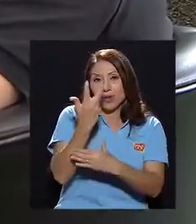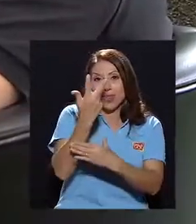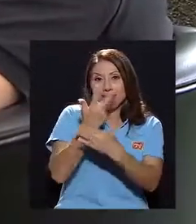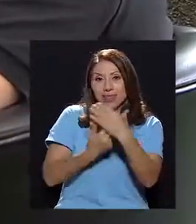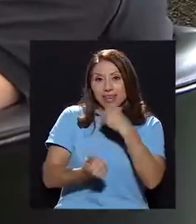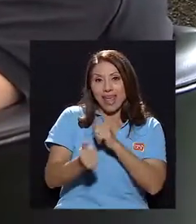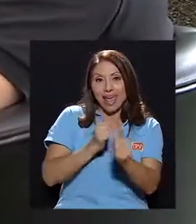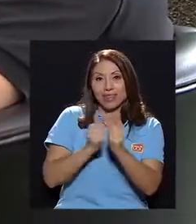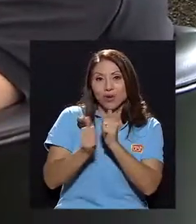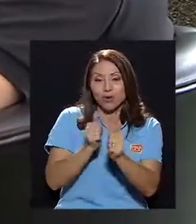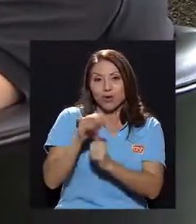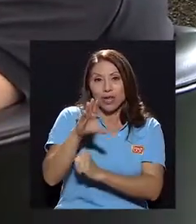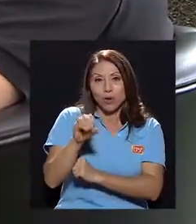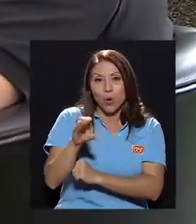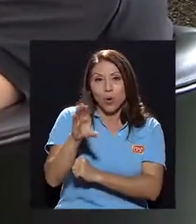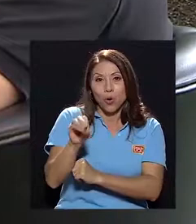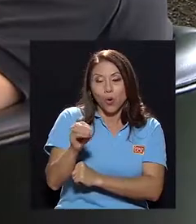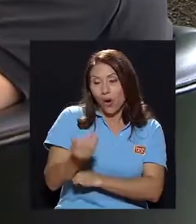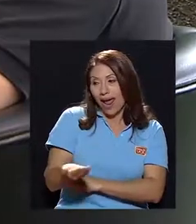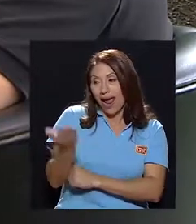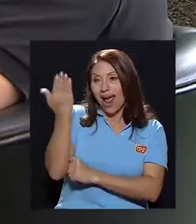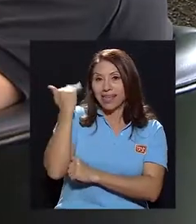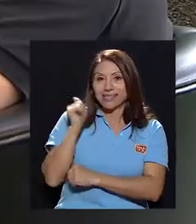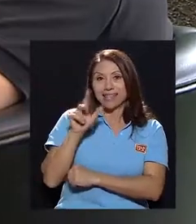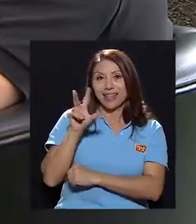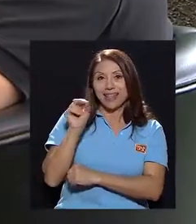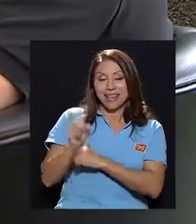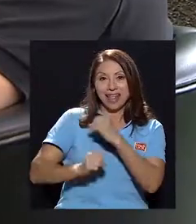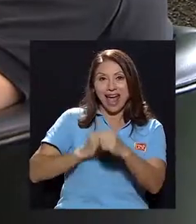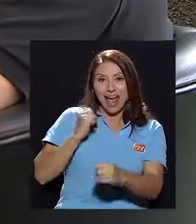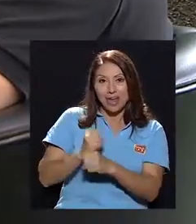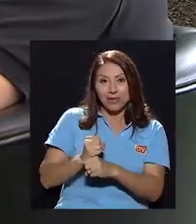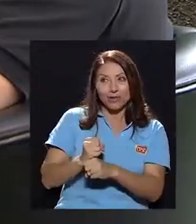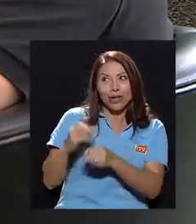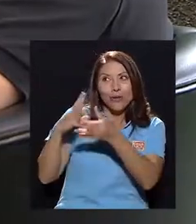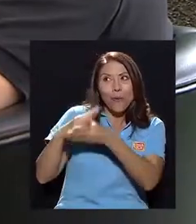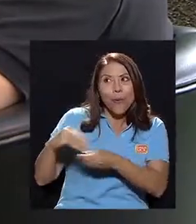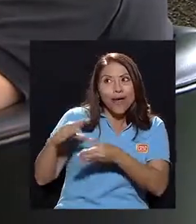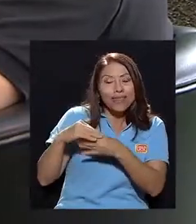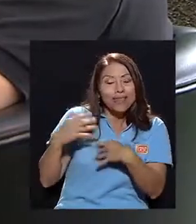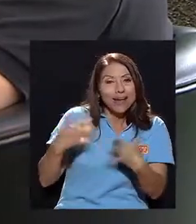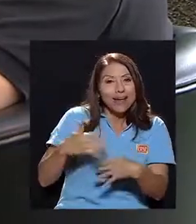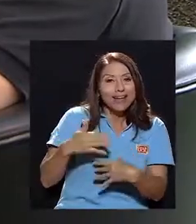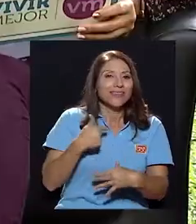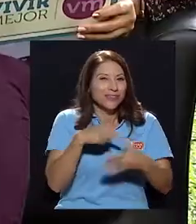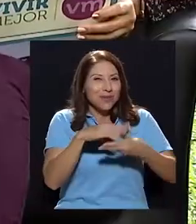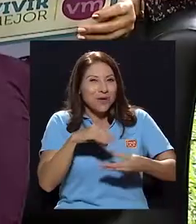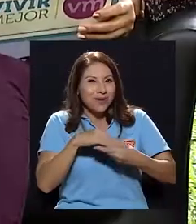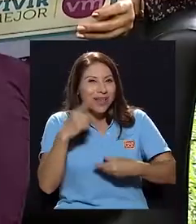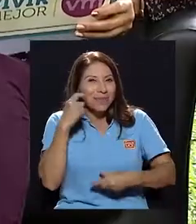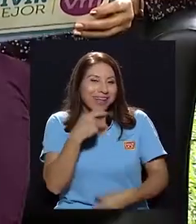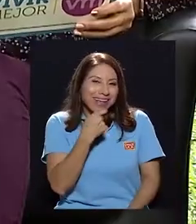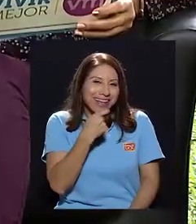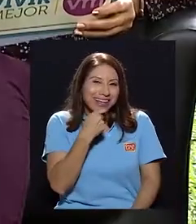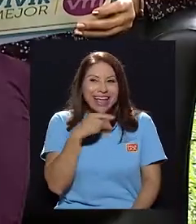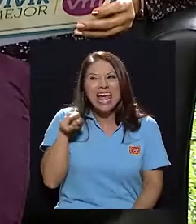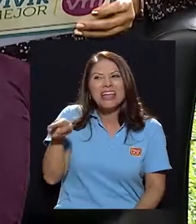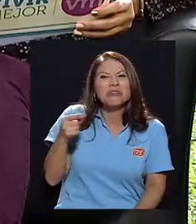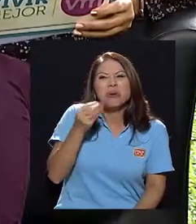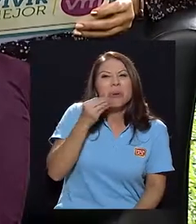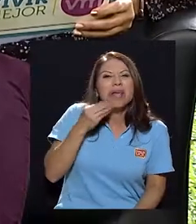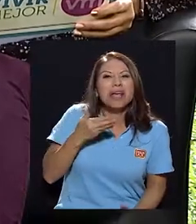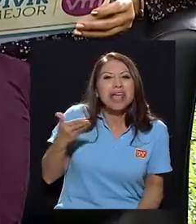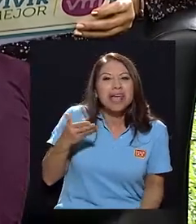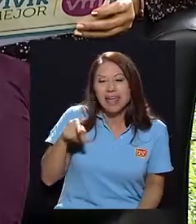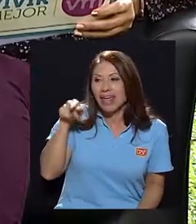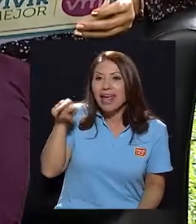Coco hace 30 años y le cuentan a uno unas cosas, ¿verdad? Que, por ejemplo, eso se los voy a comentar porque es vacilosísimo. ¿Qué comían ellos? Ellos lo que